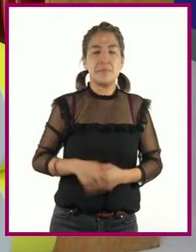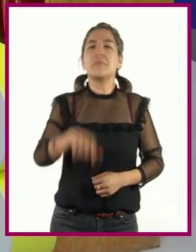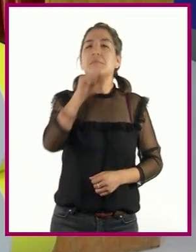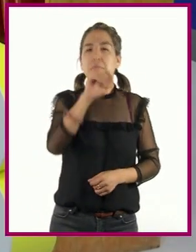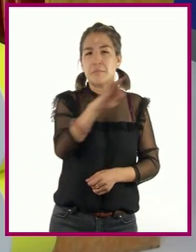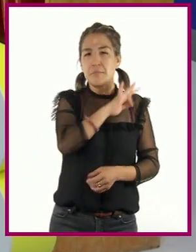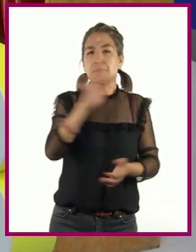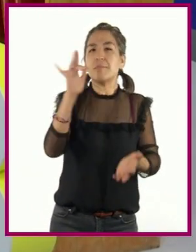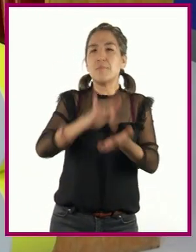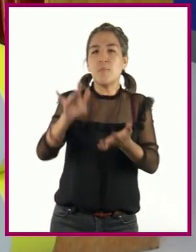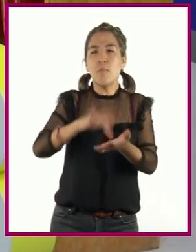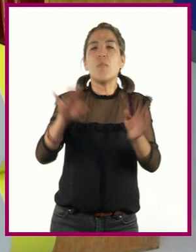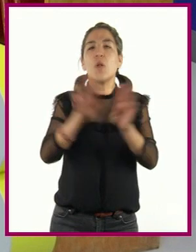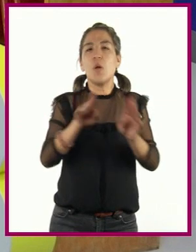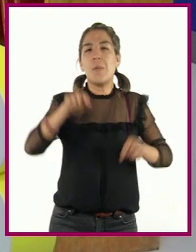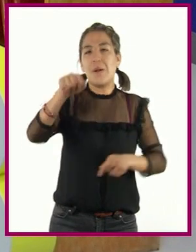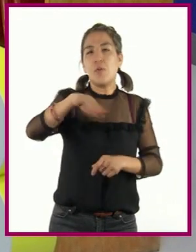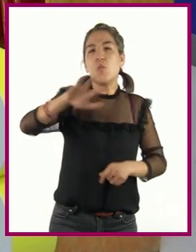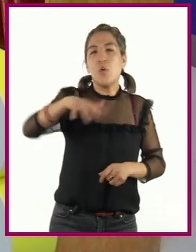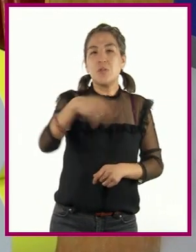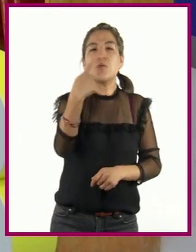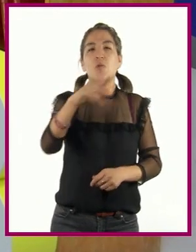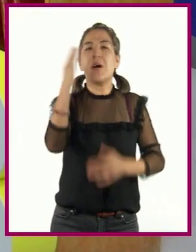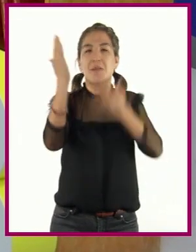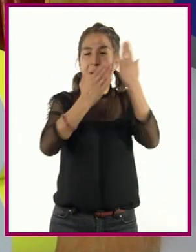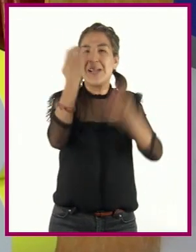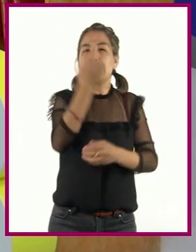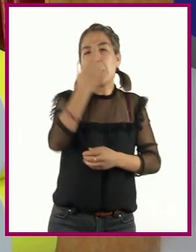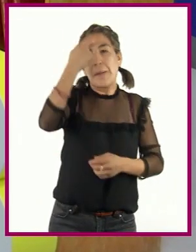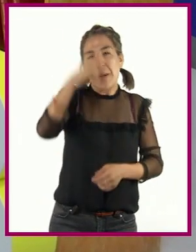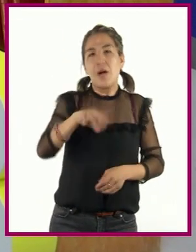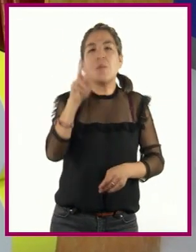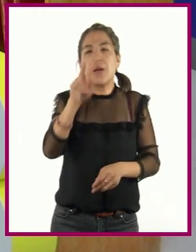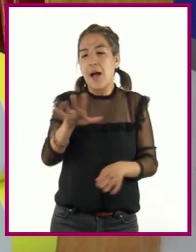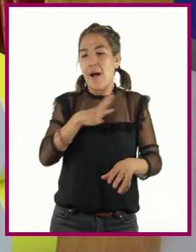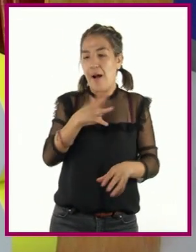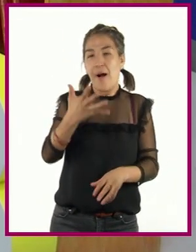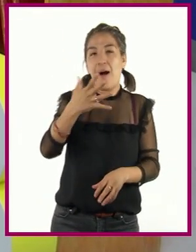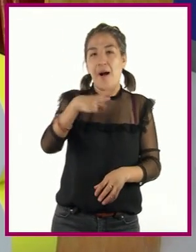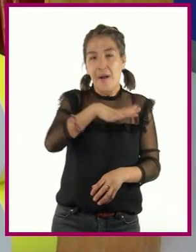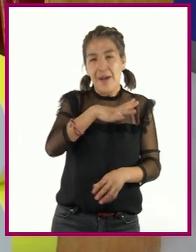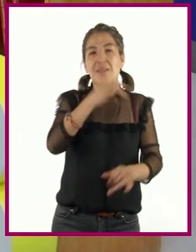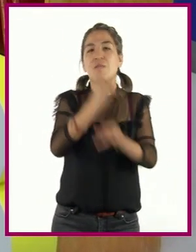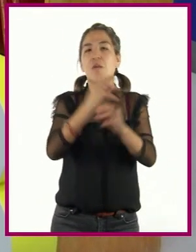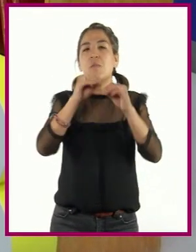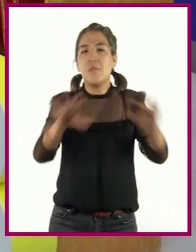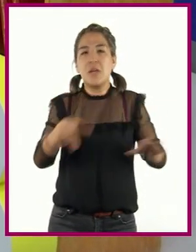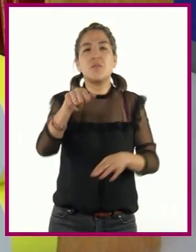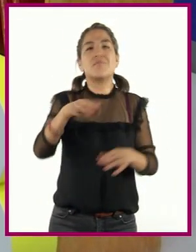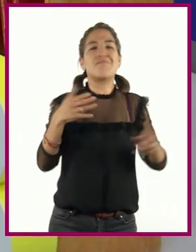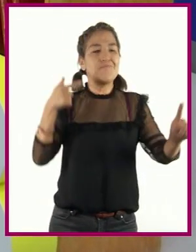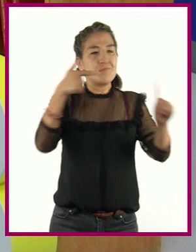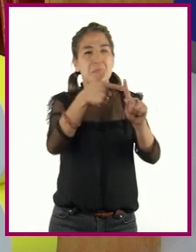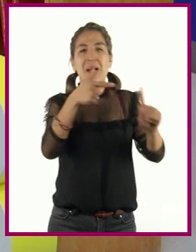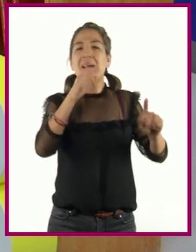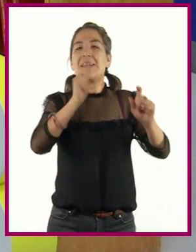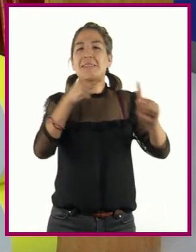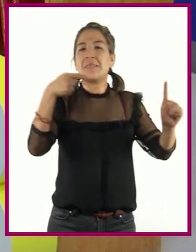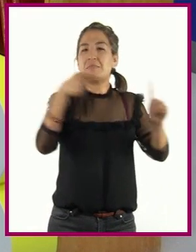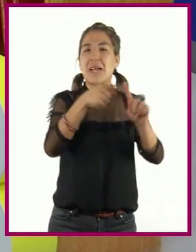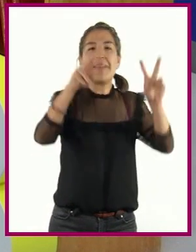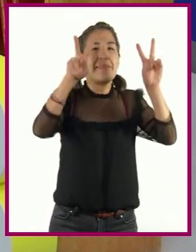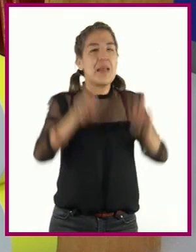podemos apoyarnos en los buscadores académicos, los cuales sirven para localizar contenido más específico y de calidad de una forma